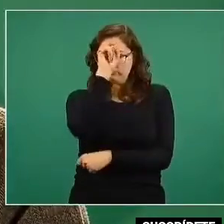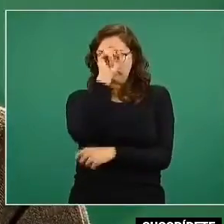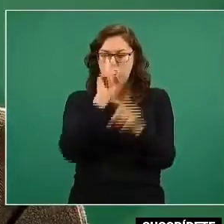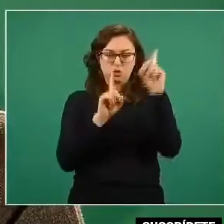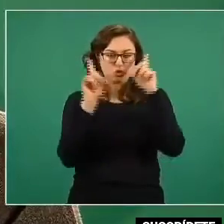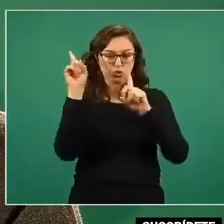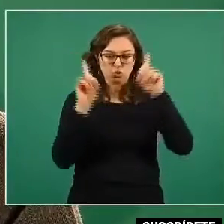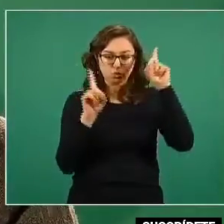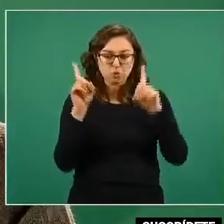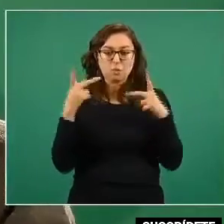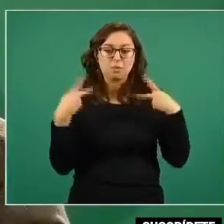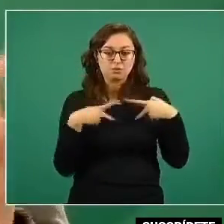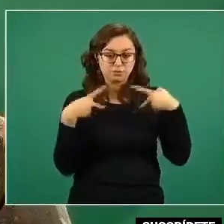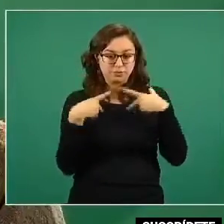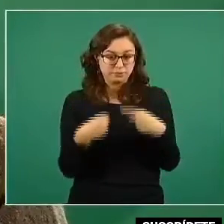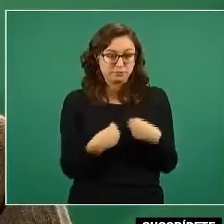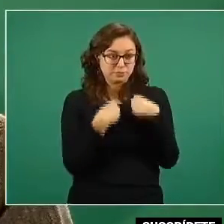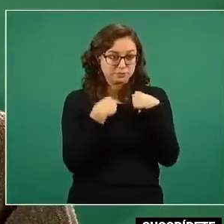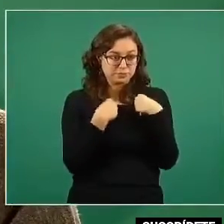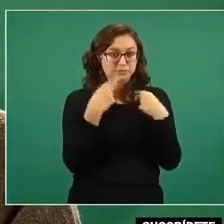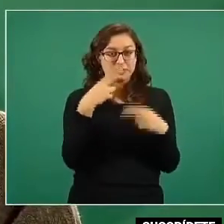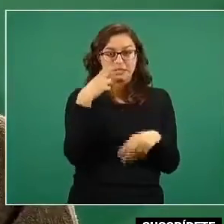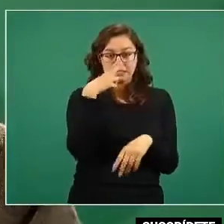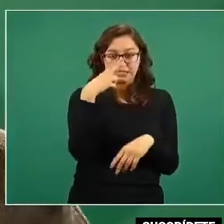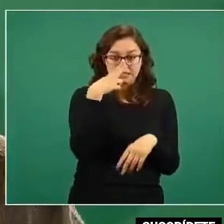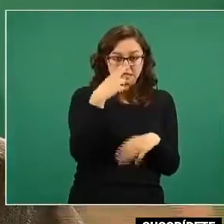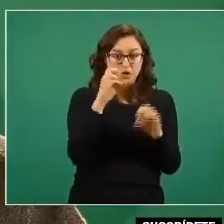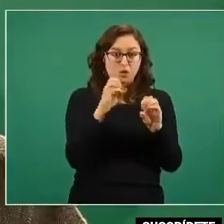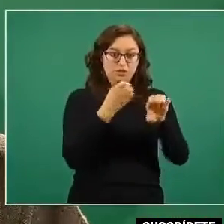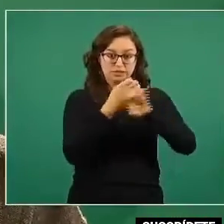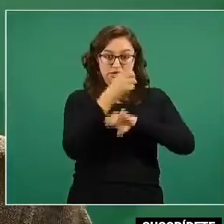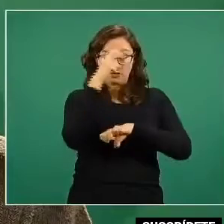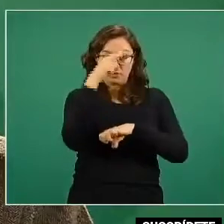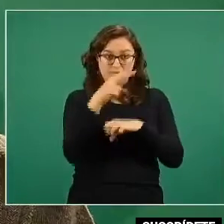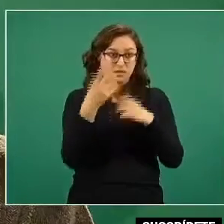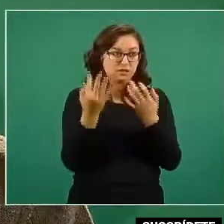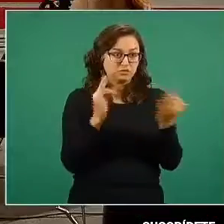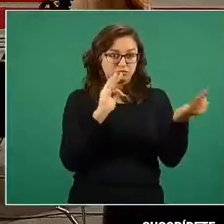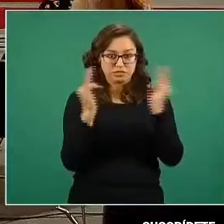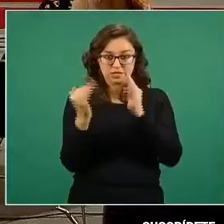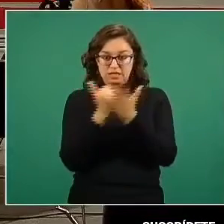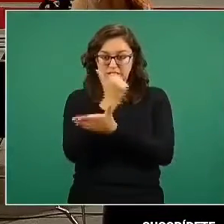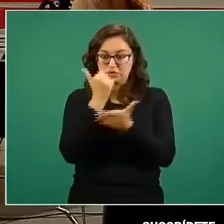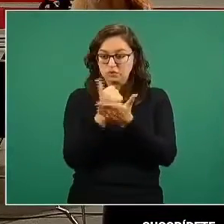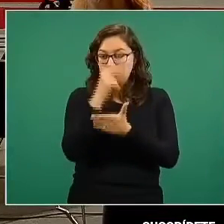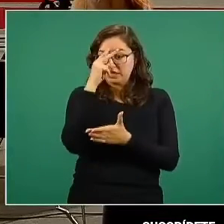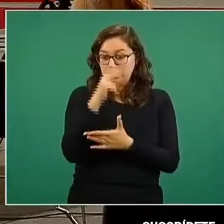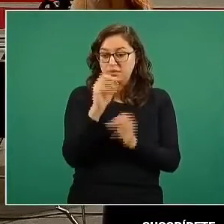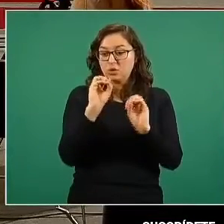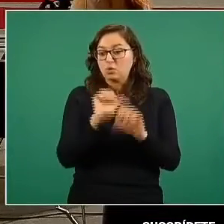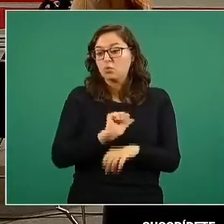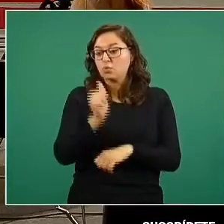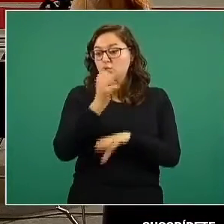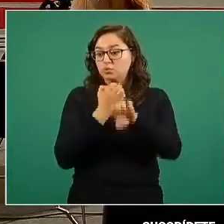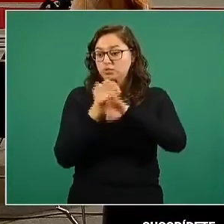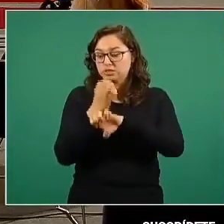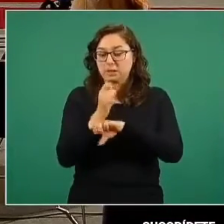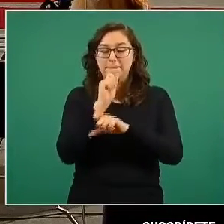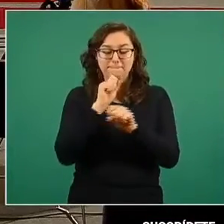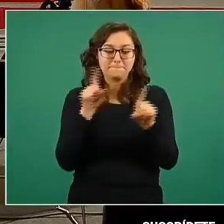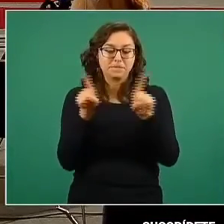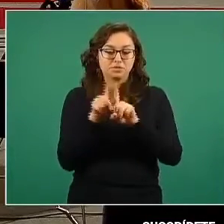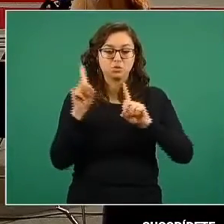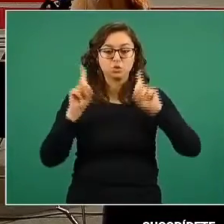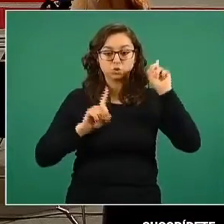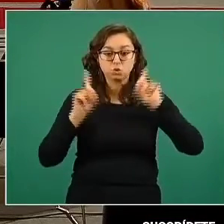de Nezahualcóyotl como del resto del Estado de México, o personas de otras localidades, de otros estados, que tienen esta